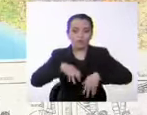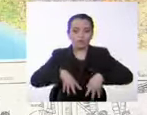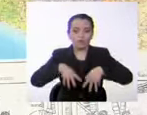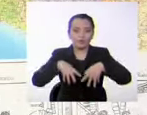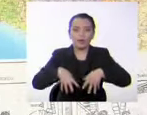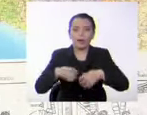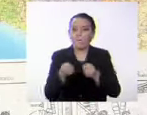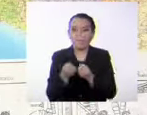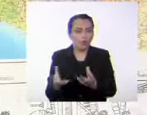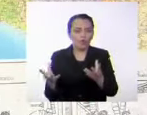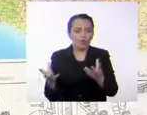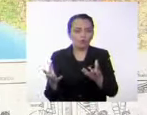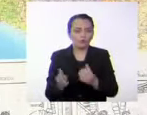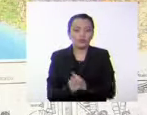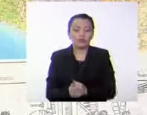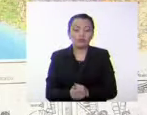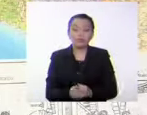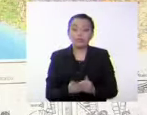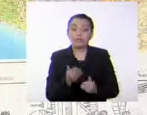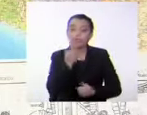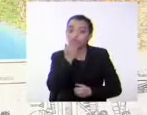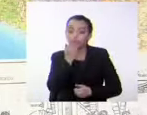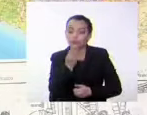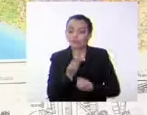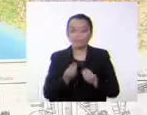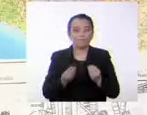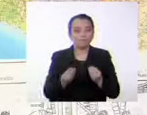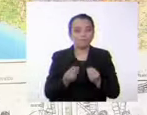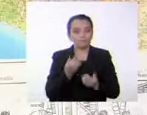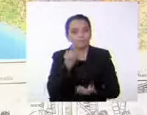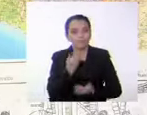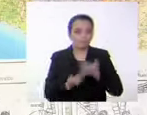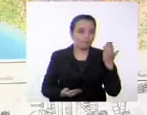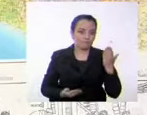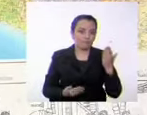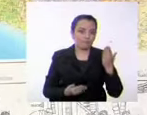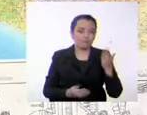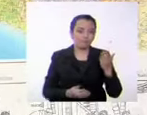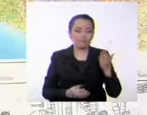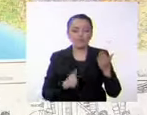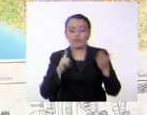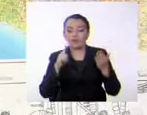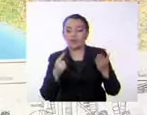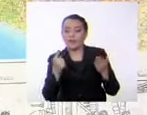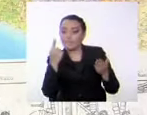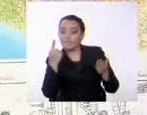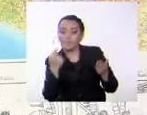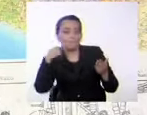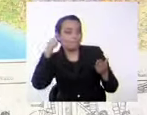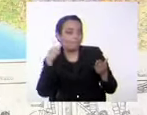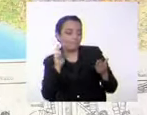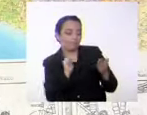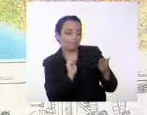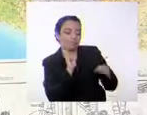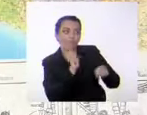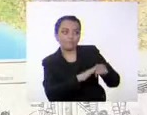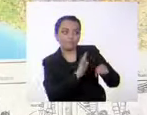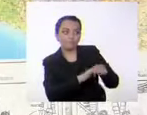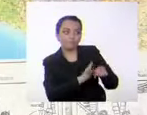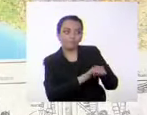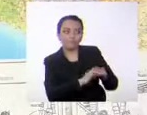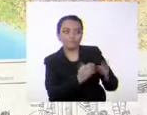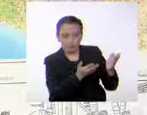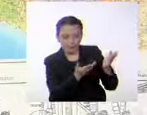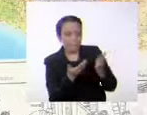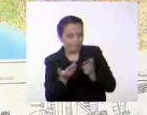Entonces, Pedro de Alvarado les mandó decir que regresaran, que no les iba a hacer ningún daño, porque estaban en el bosque. Sin embargo, al